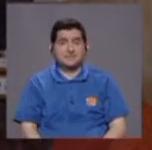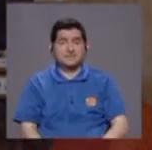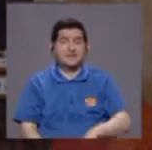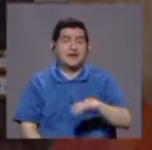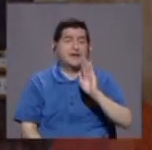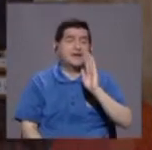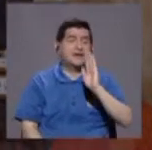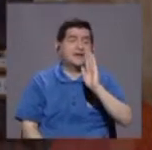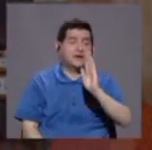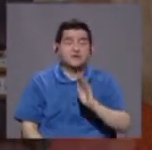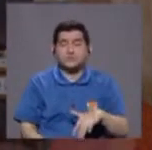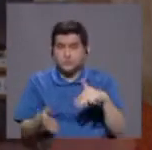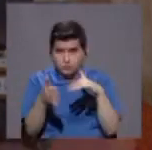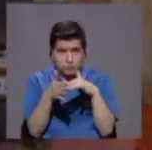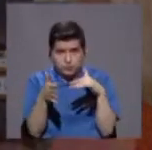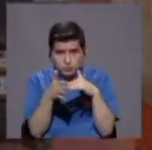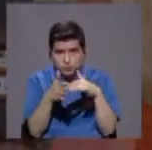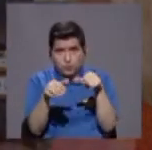lo que estudió